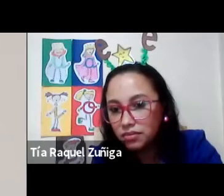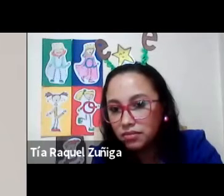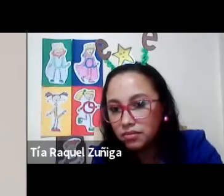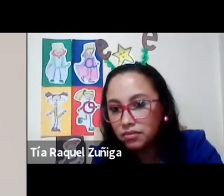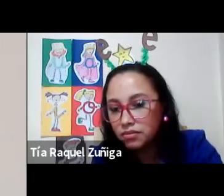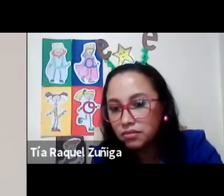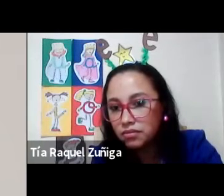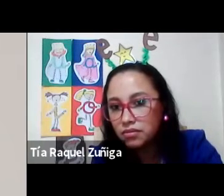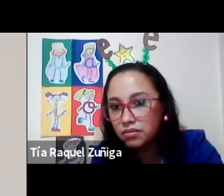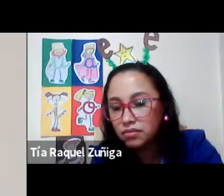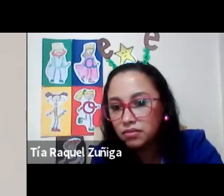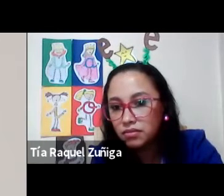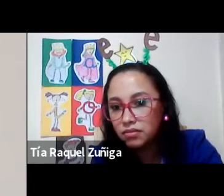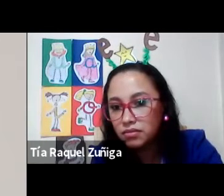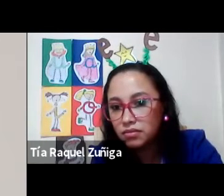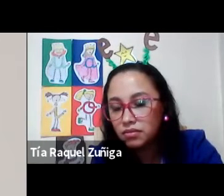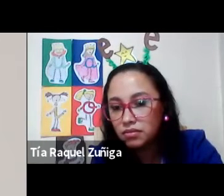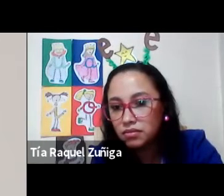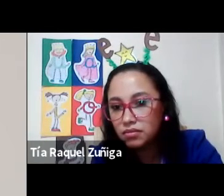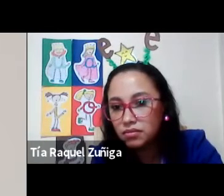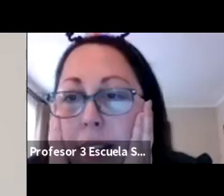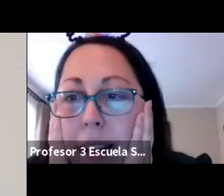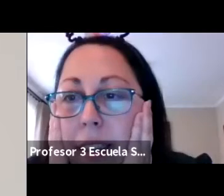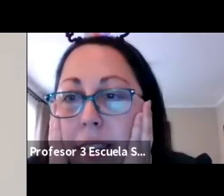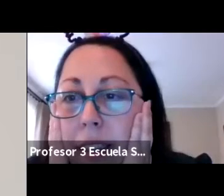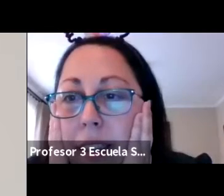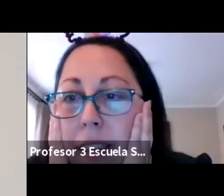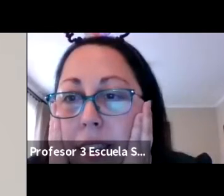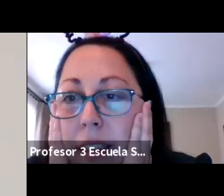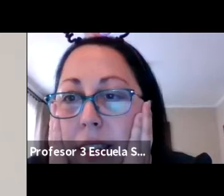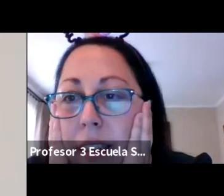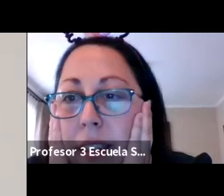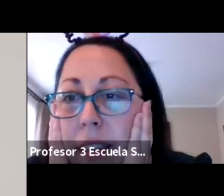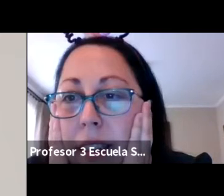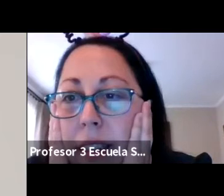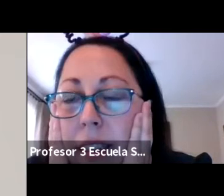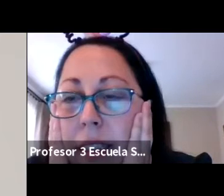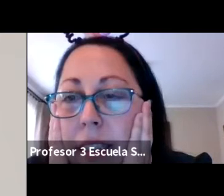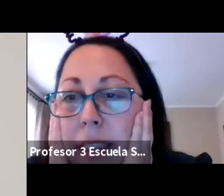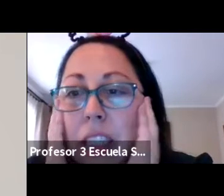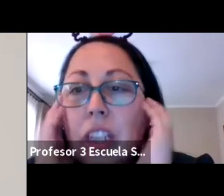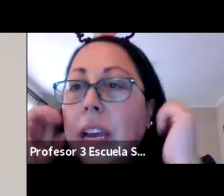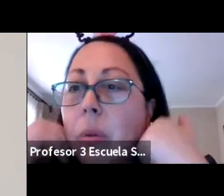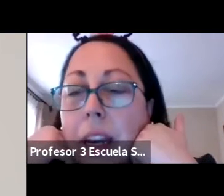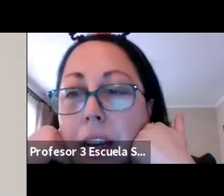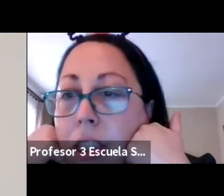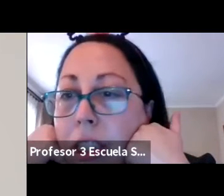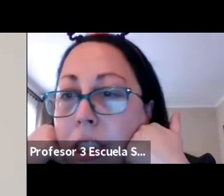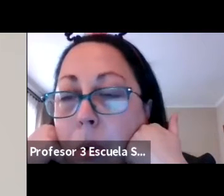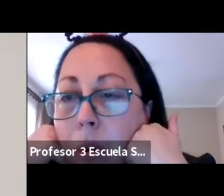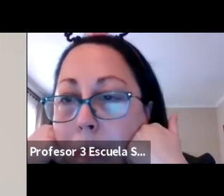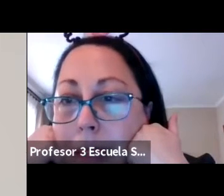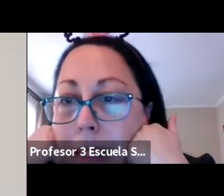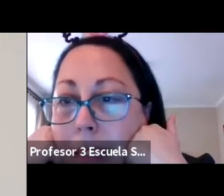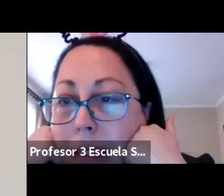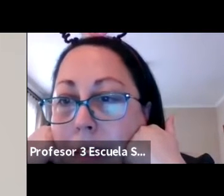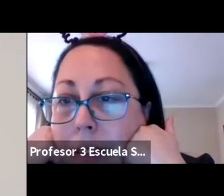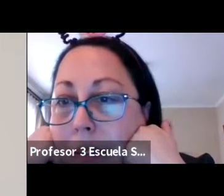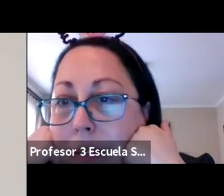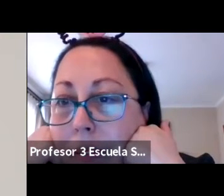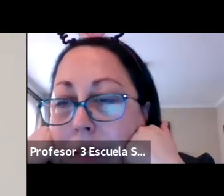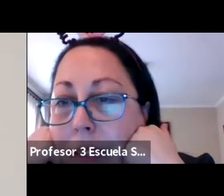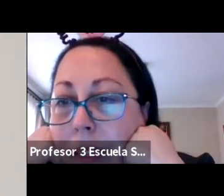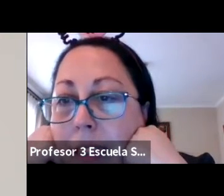Claudio, ¿no? Es que a lo mejor no te acuerdas, Ricardo, ¿no te acuerdas? Si no te acuerdas, no te